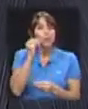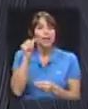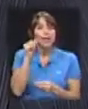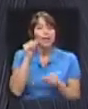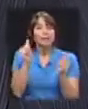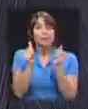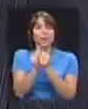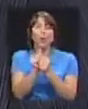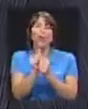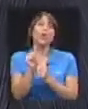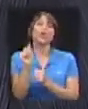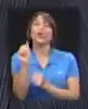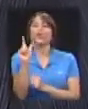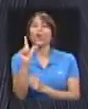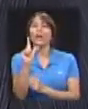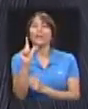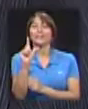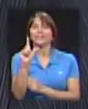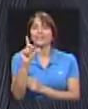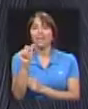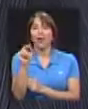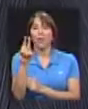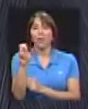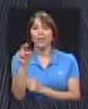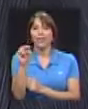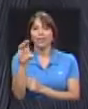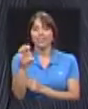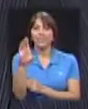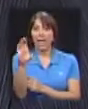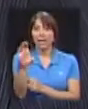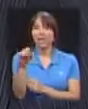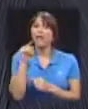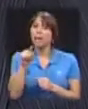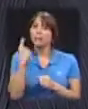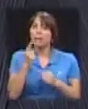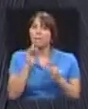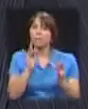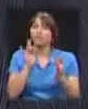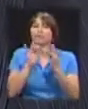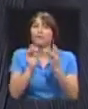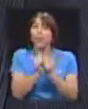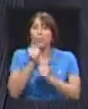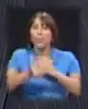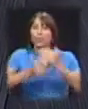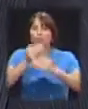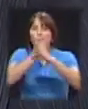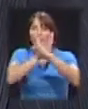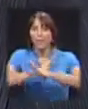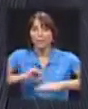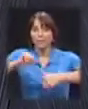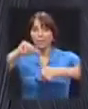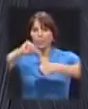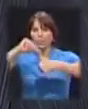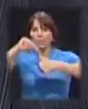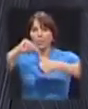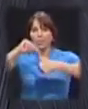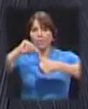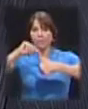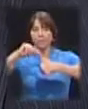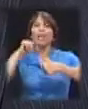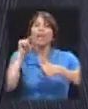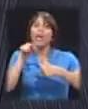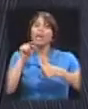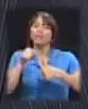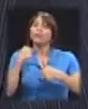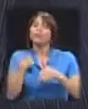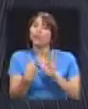una preocupación sobre todo el proceso de paz de Centroamérica, y esa relación la destaco muy especialmente porque no